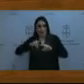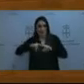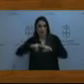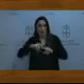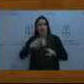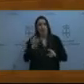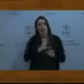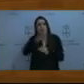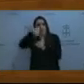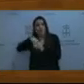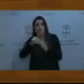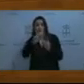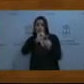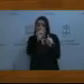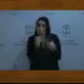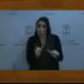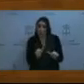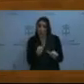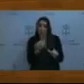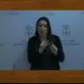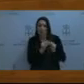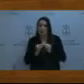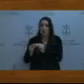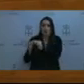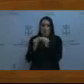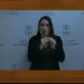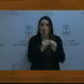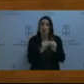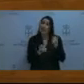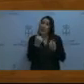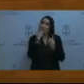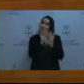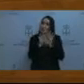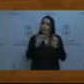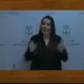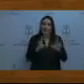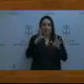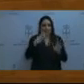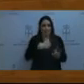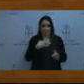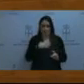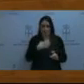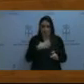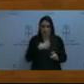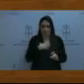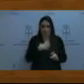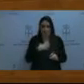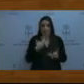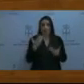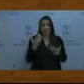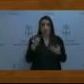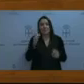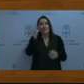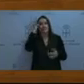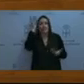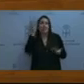y no siempre se puede con software libre, como ustedes pretenden con la iniciativa. Ya ven, es una iniciativa, en ese primer punto,